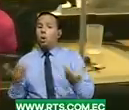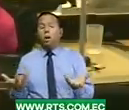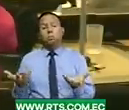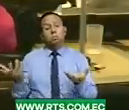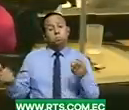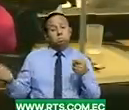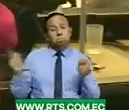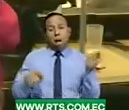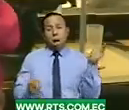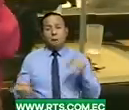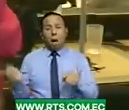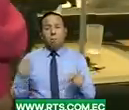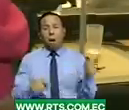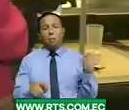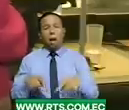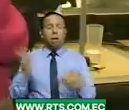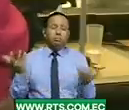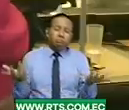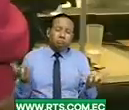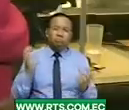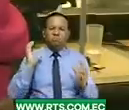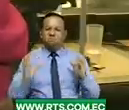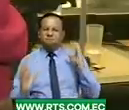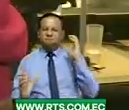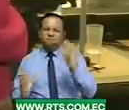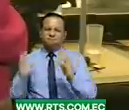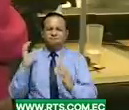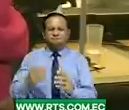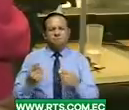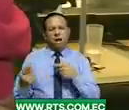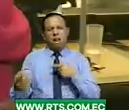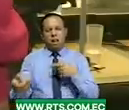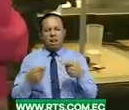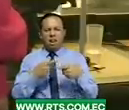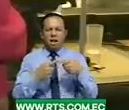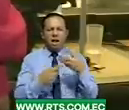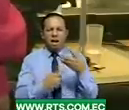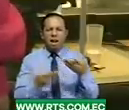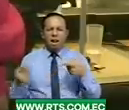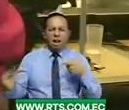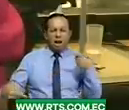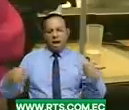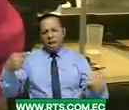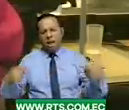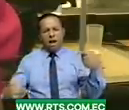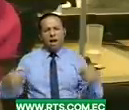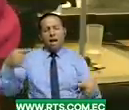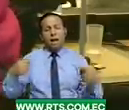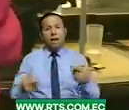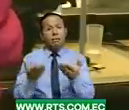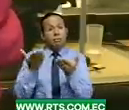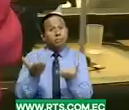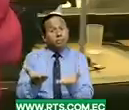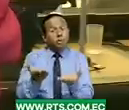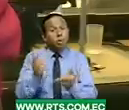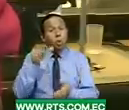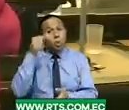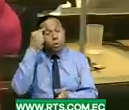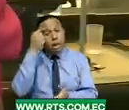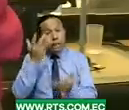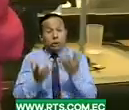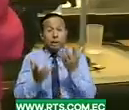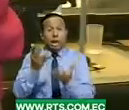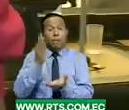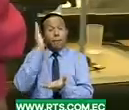vaivén de acusaciones y, como lo habíamos mencionado, se torna un proceso crucial para el gobierno ante la posibilidad de una censura